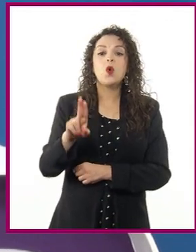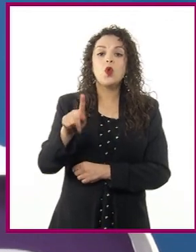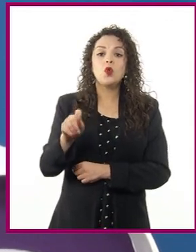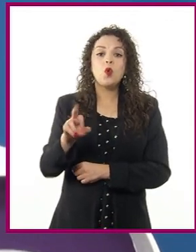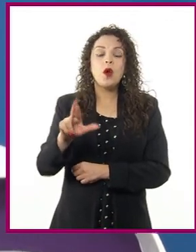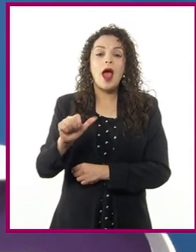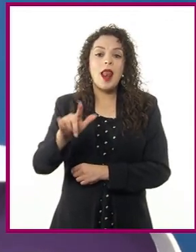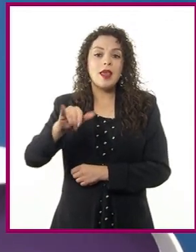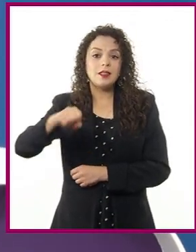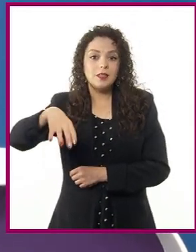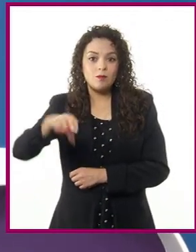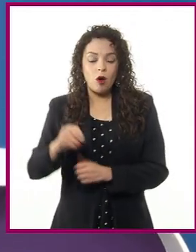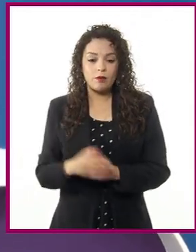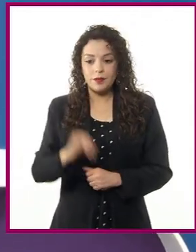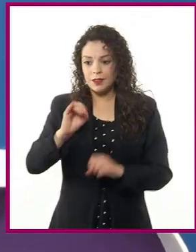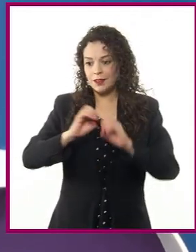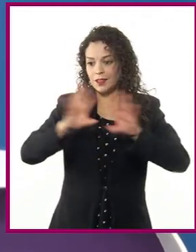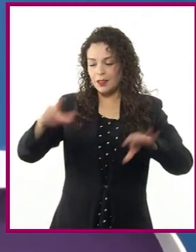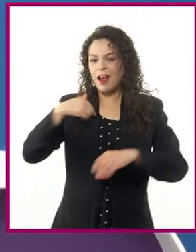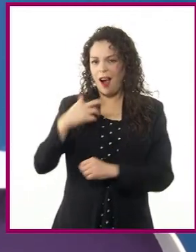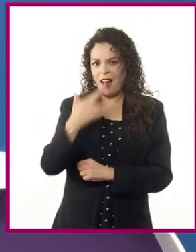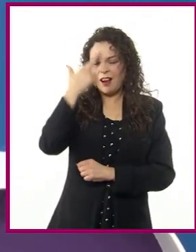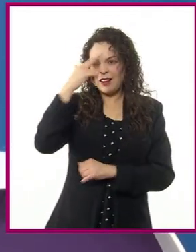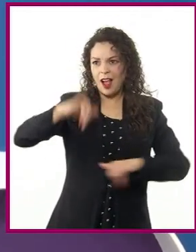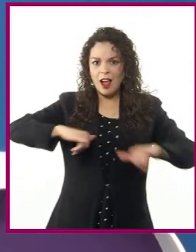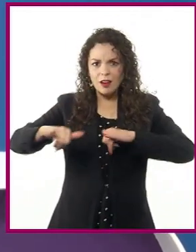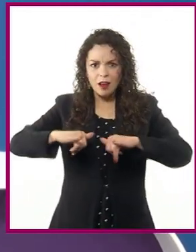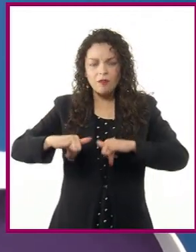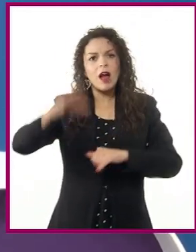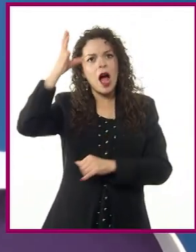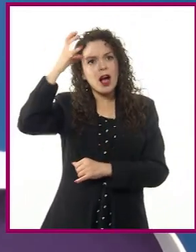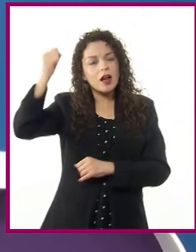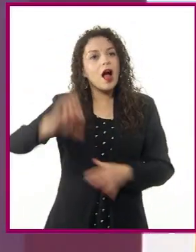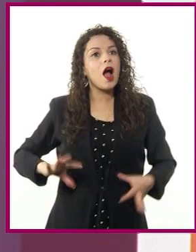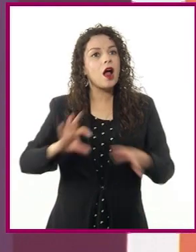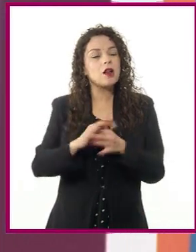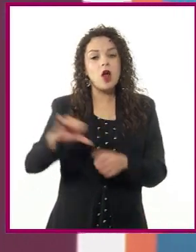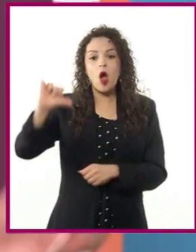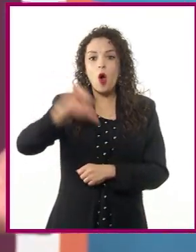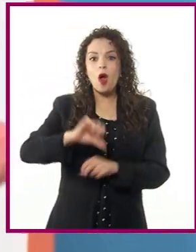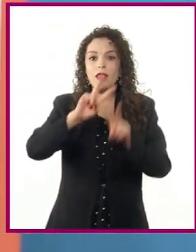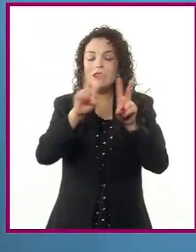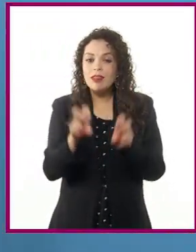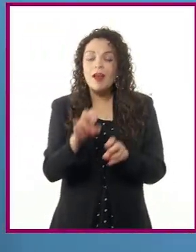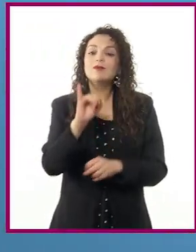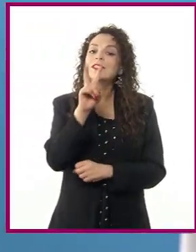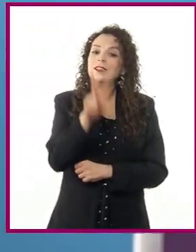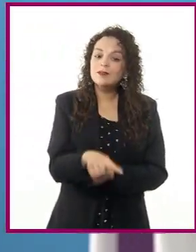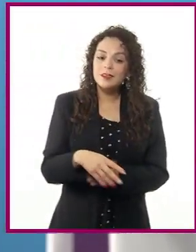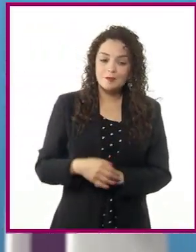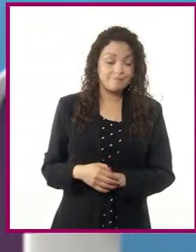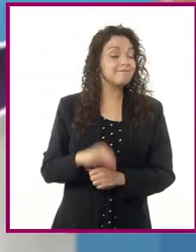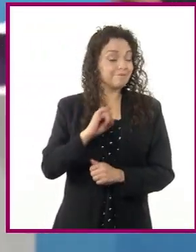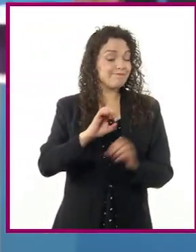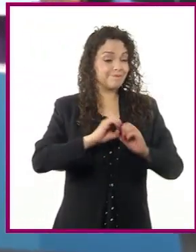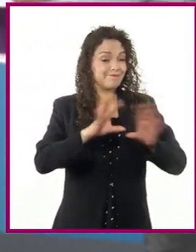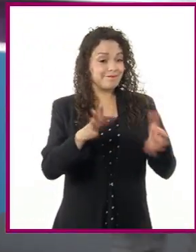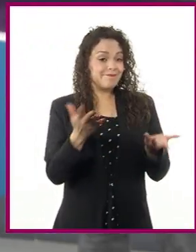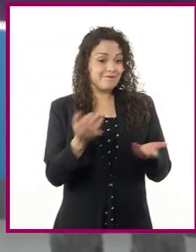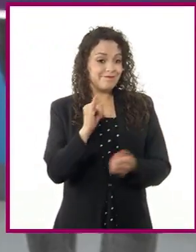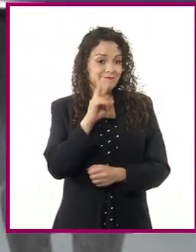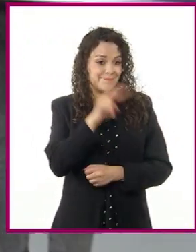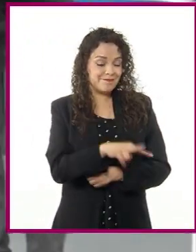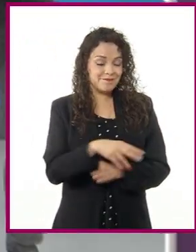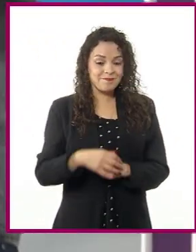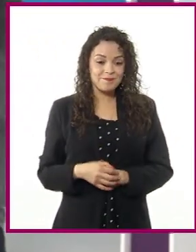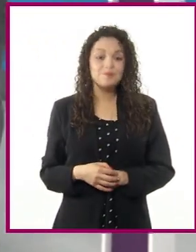ahora recuerdo que en geografía ya revisamos conceptos relacionados con el tema de hoy, maestra. Así es, Daniel. ¿Qué te parece si